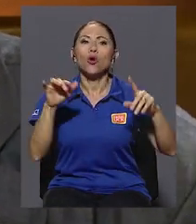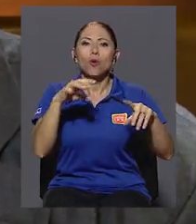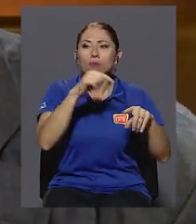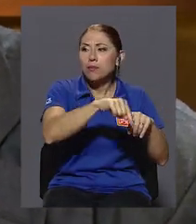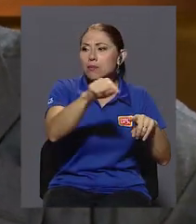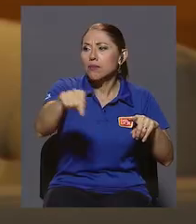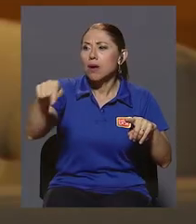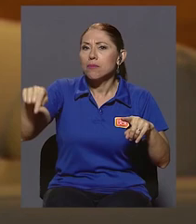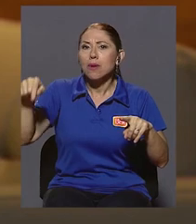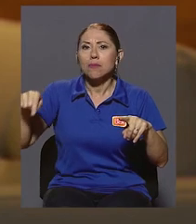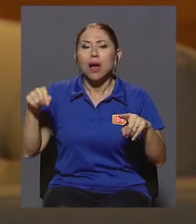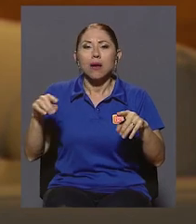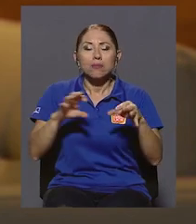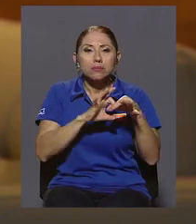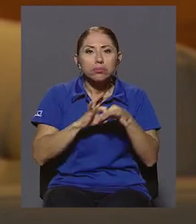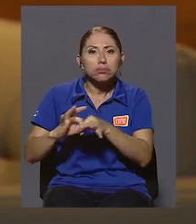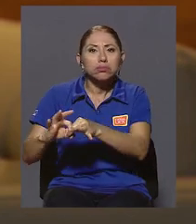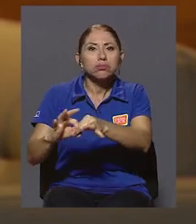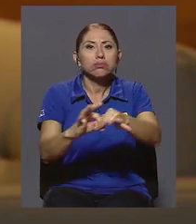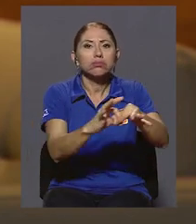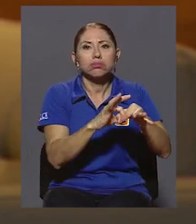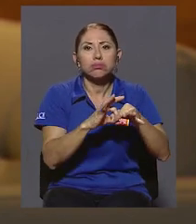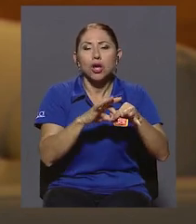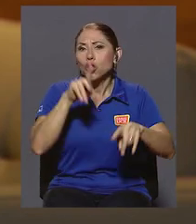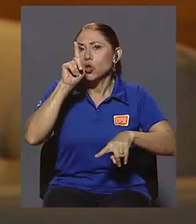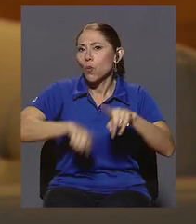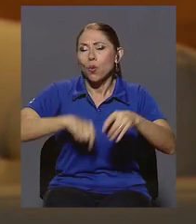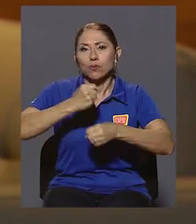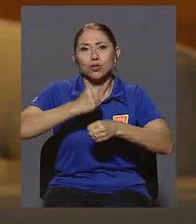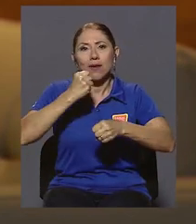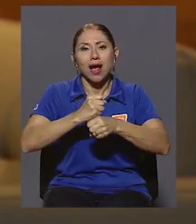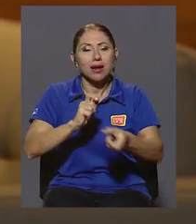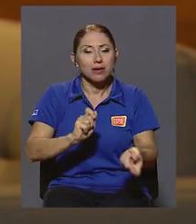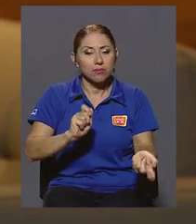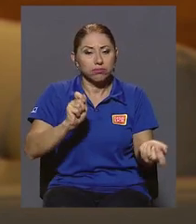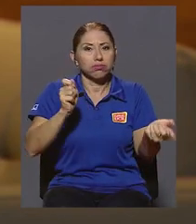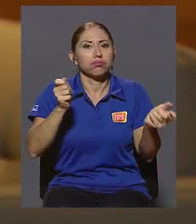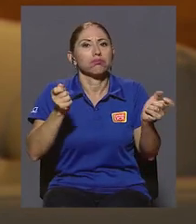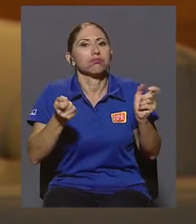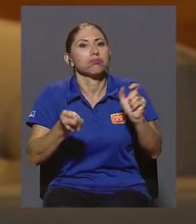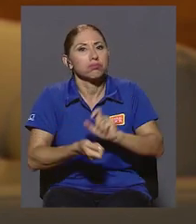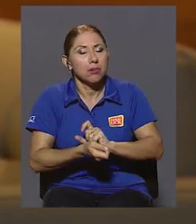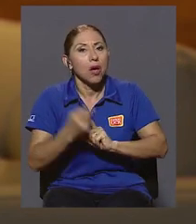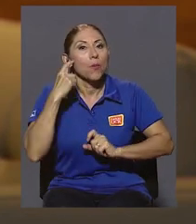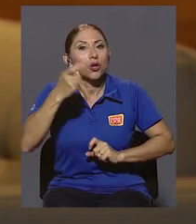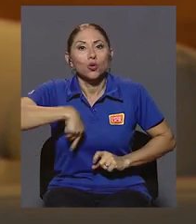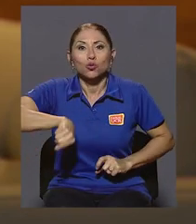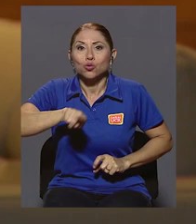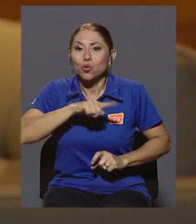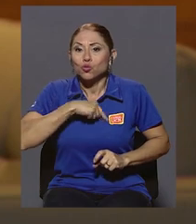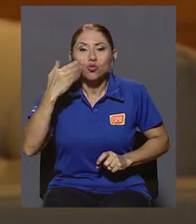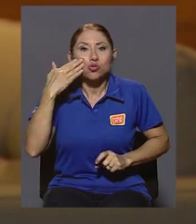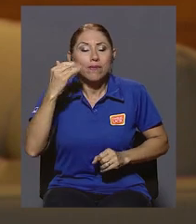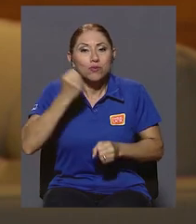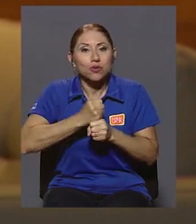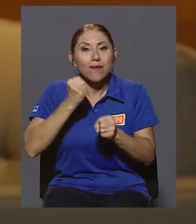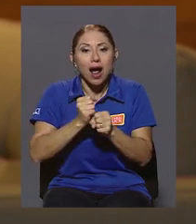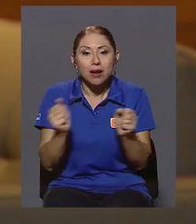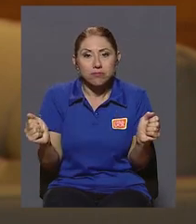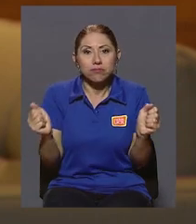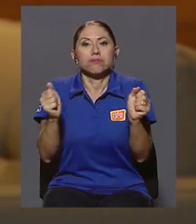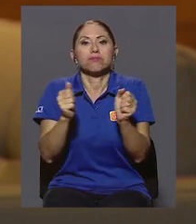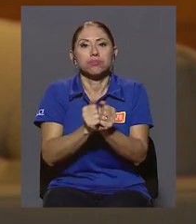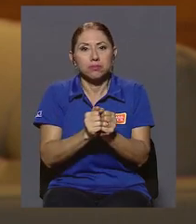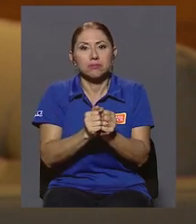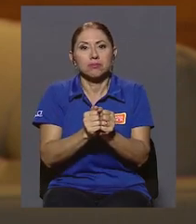podemos trabajar como un factor de transformación porque no sabemos ponernos a trabajar en forma cooperativa.